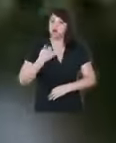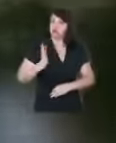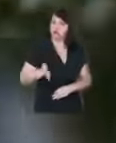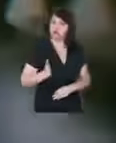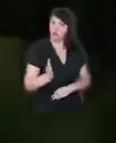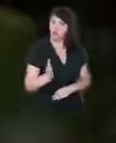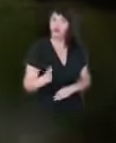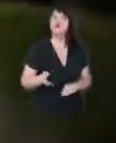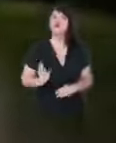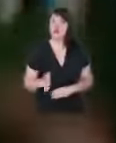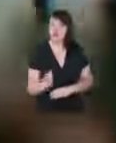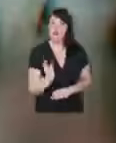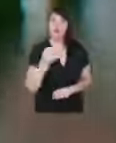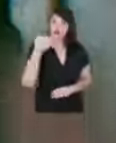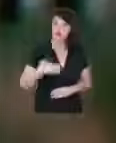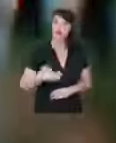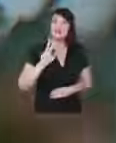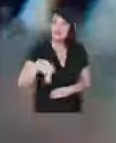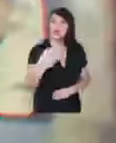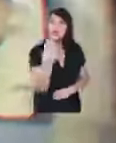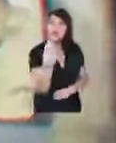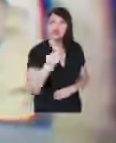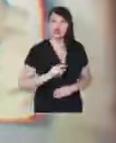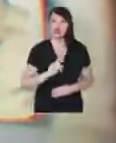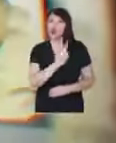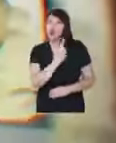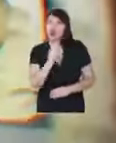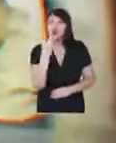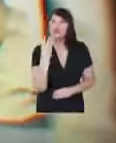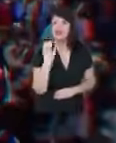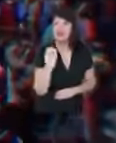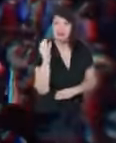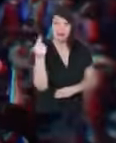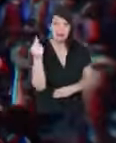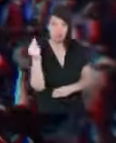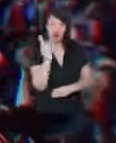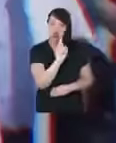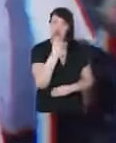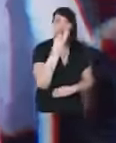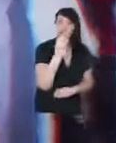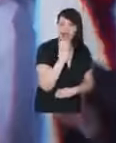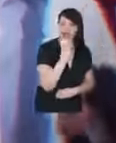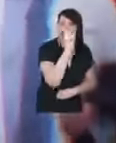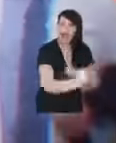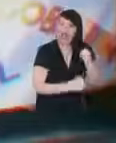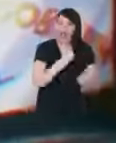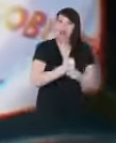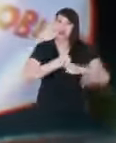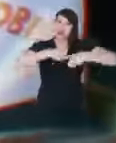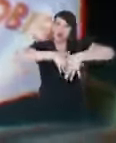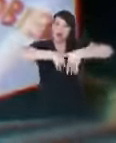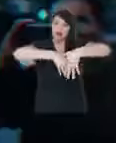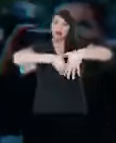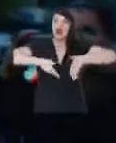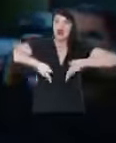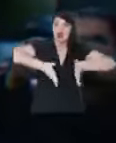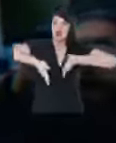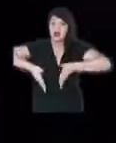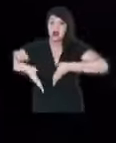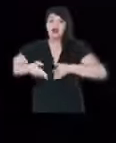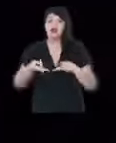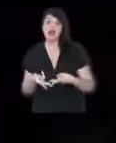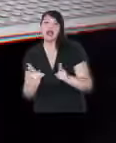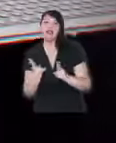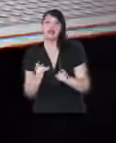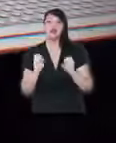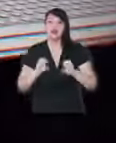fuimos consecuentes y lo seguiremos siendo, sin miedo. No fueron 30 pesos, fueron más de 30 años de movilizaciones en las calles